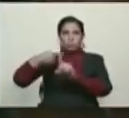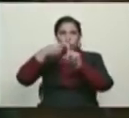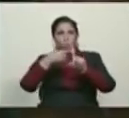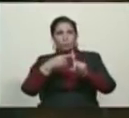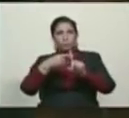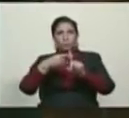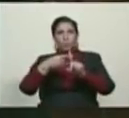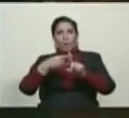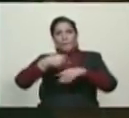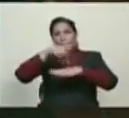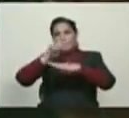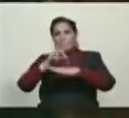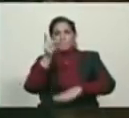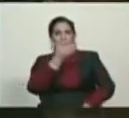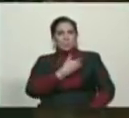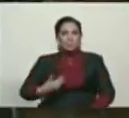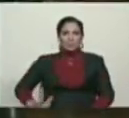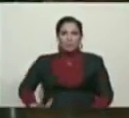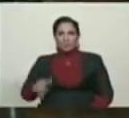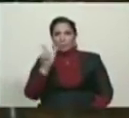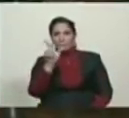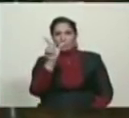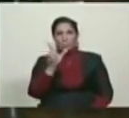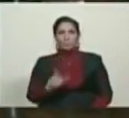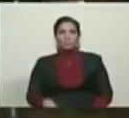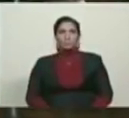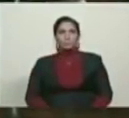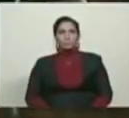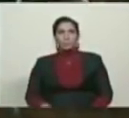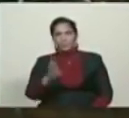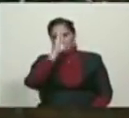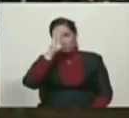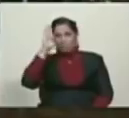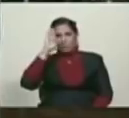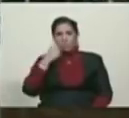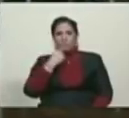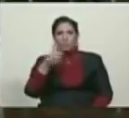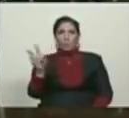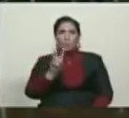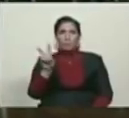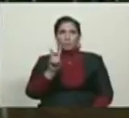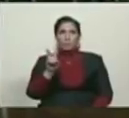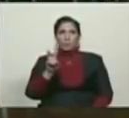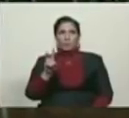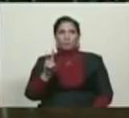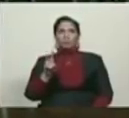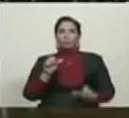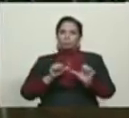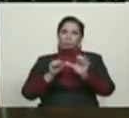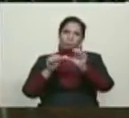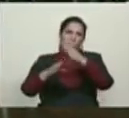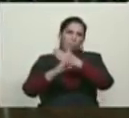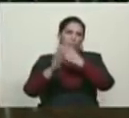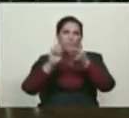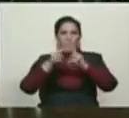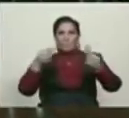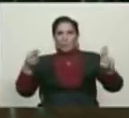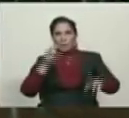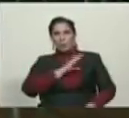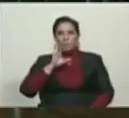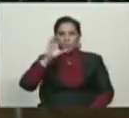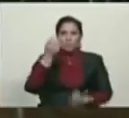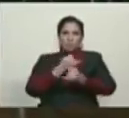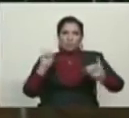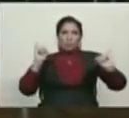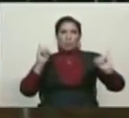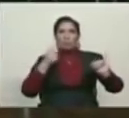el primer vicepresidente del Partido Socialista Unido de Venezuela, Diosdado Cabello, aseguró que en Venezuela prevalecerá la paz, la soberanía y la independencia. Para ello